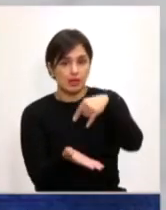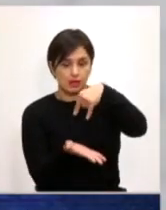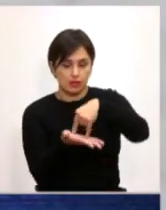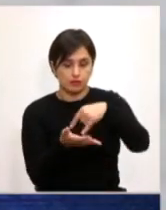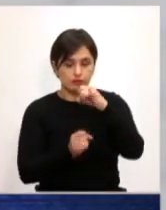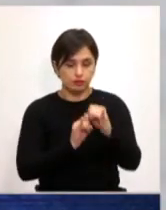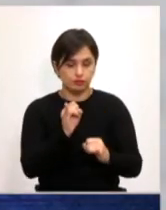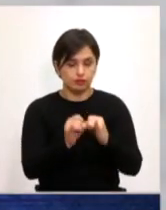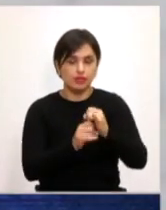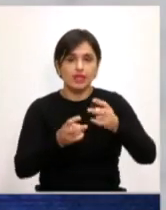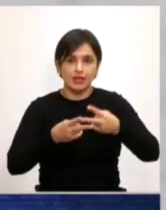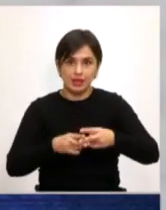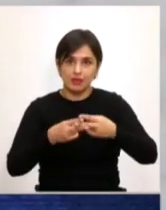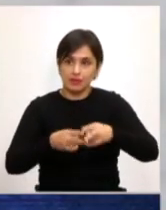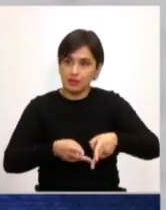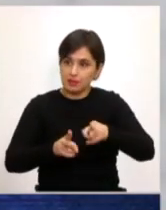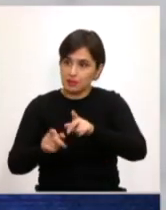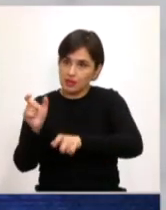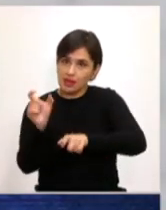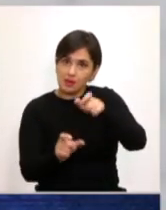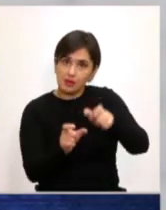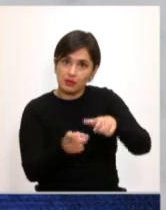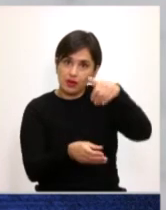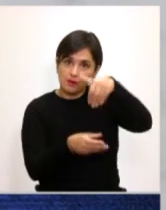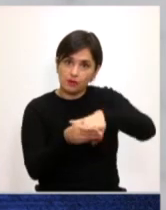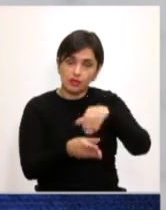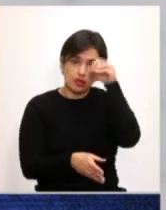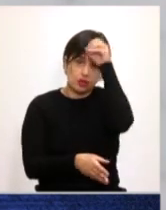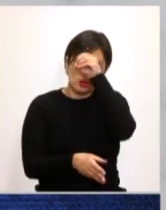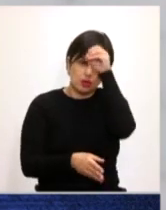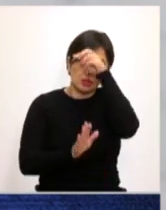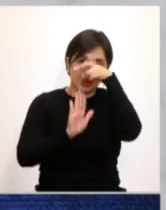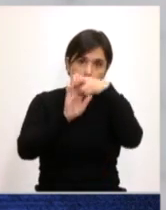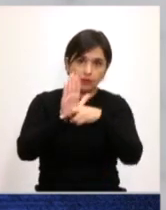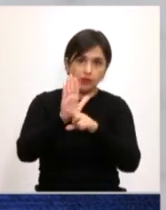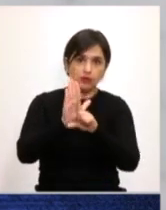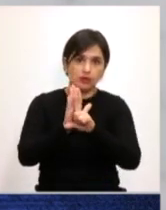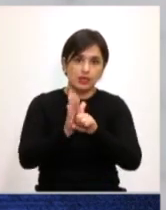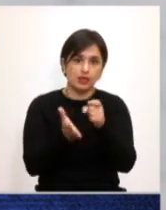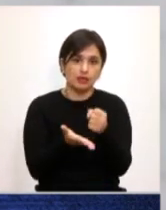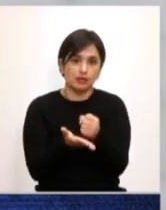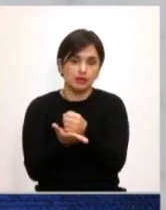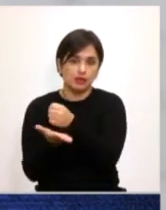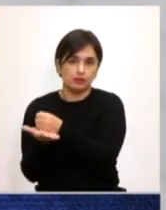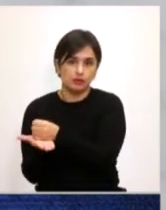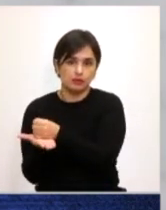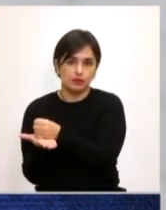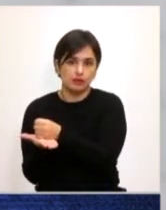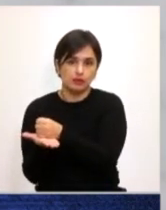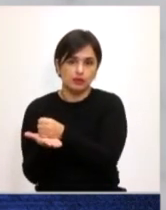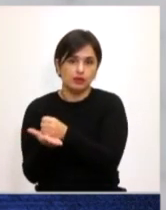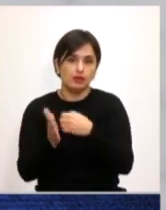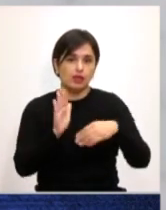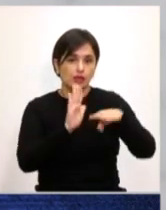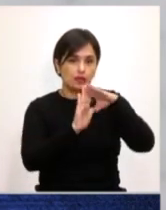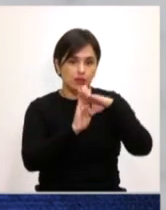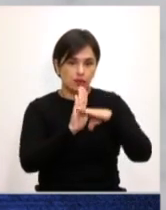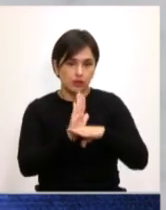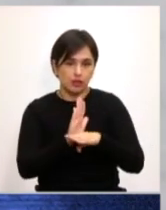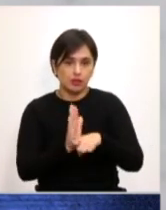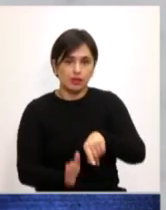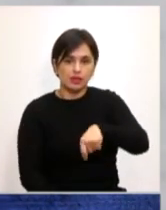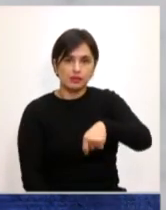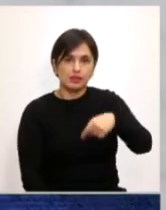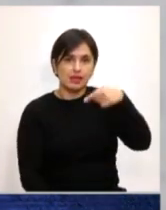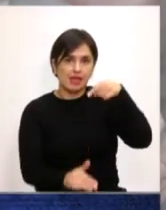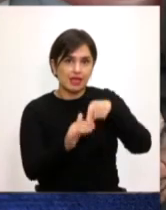herramienta bicameral que permite a las personas votar y opinar sobre proyectos de ley en tramitación, el programa Senado en